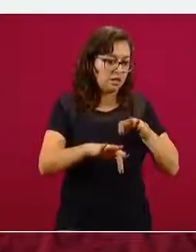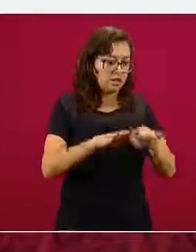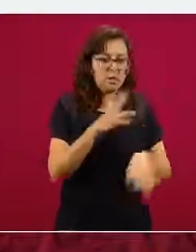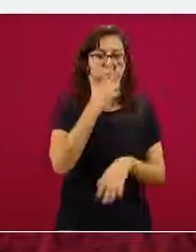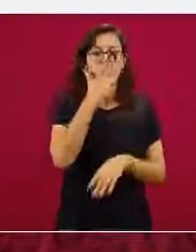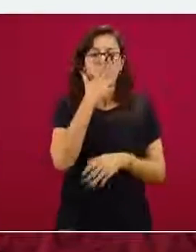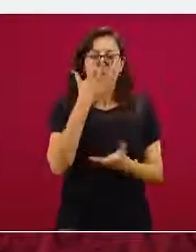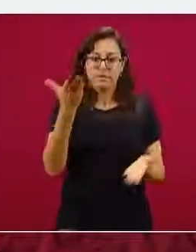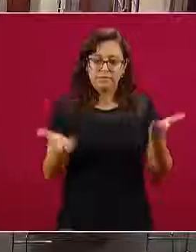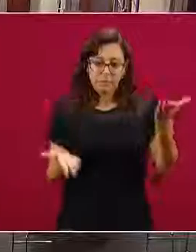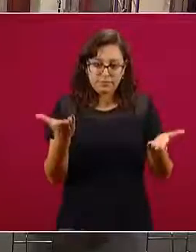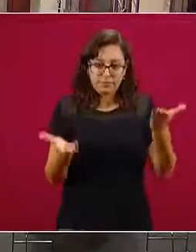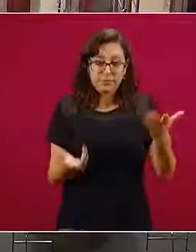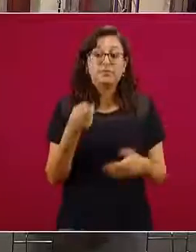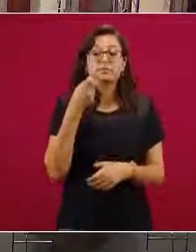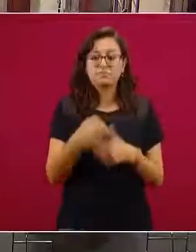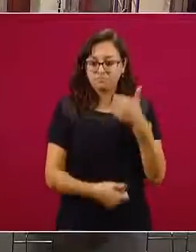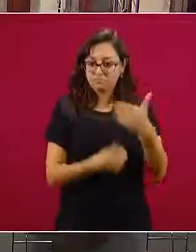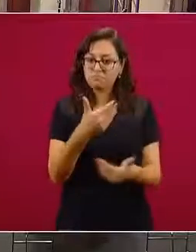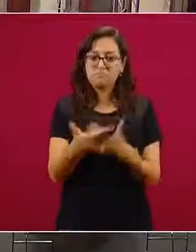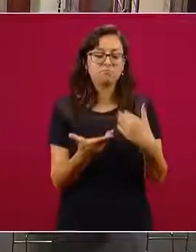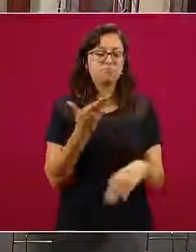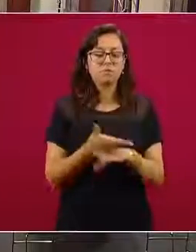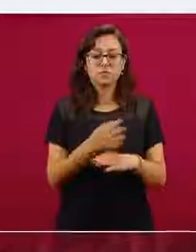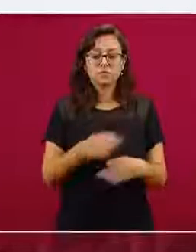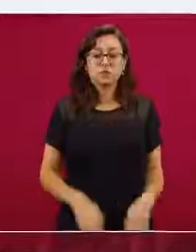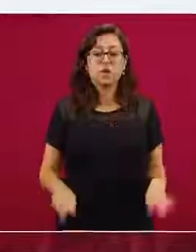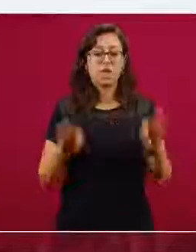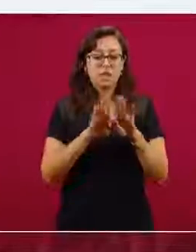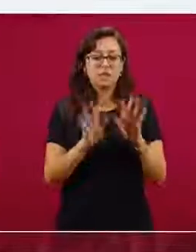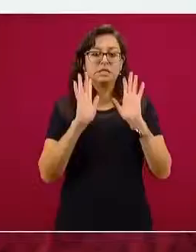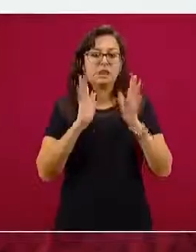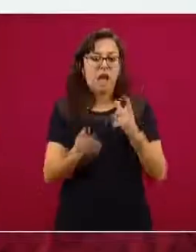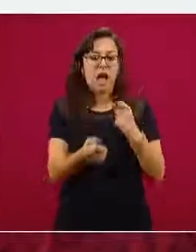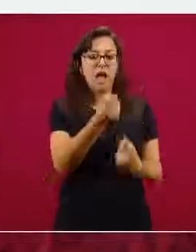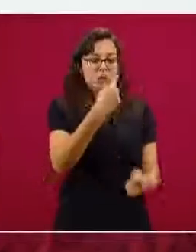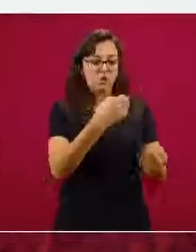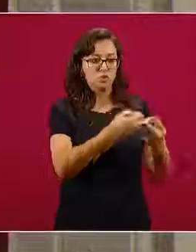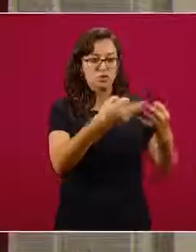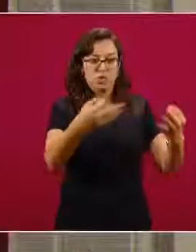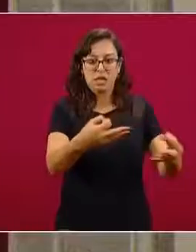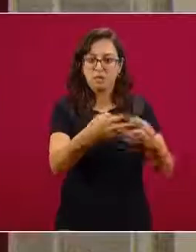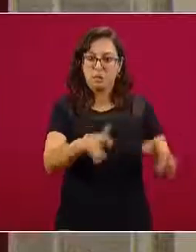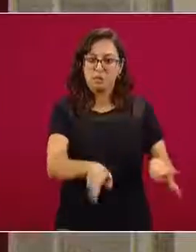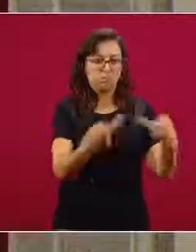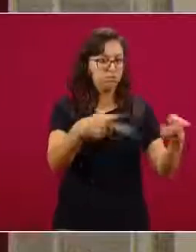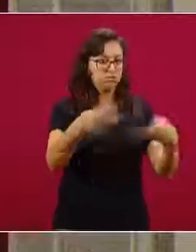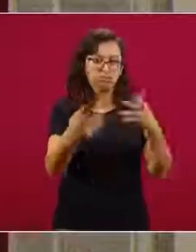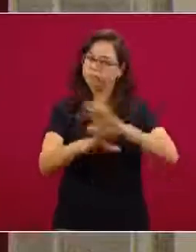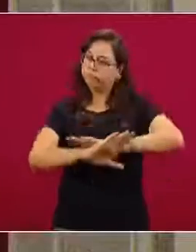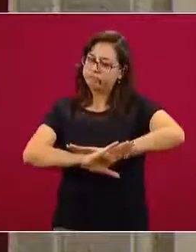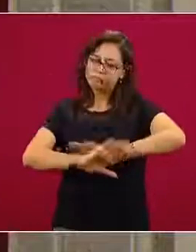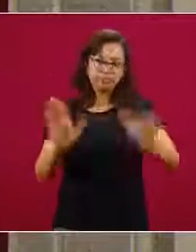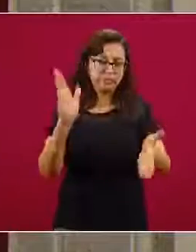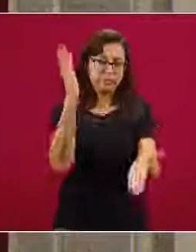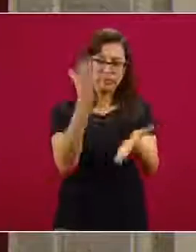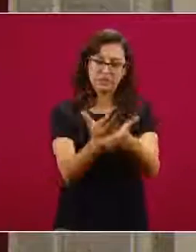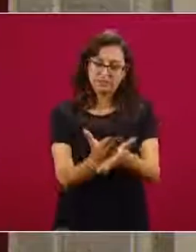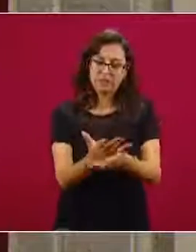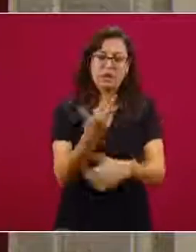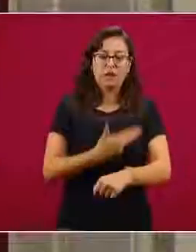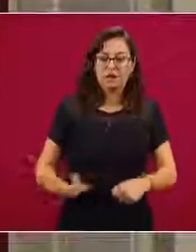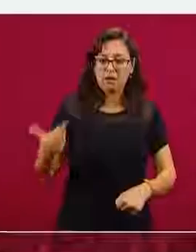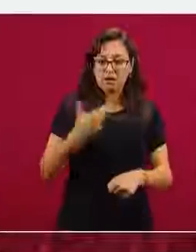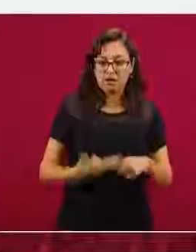Y estamos teniendo resultados muy relevantes. Ahorita ya varias de estas lotificaciones se están deteniendo, se están clausurando y se están tomando